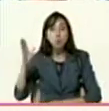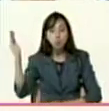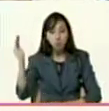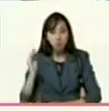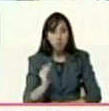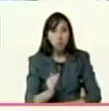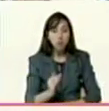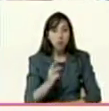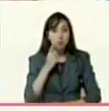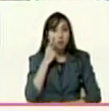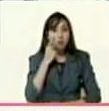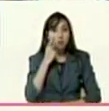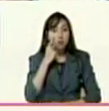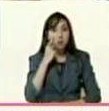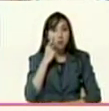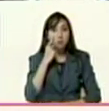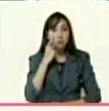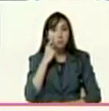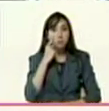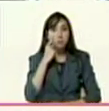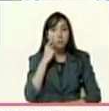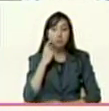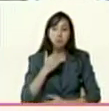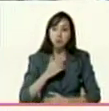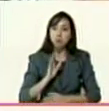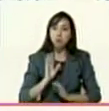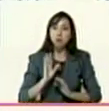salir después con esa solidaridad